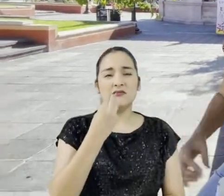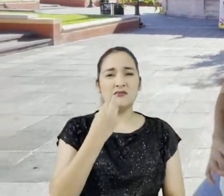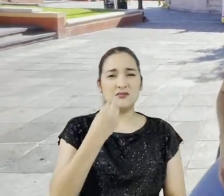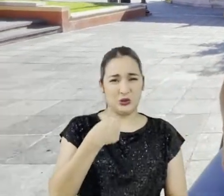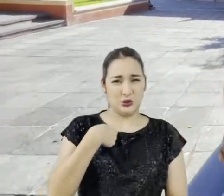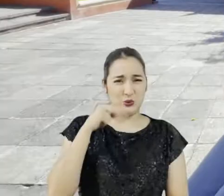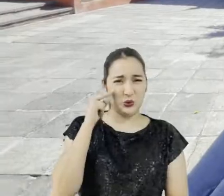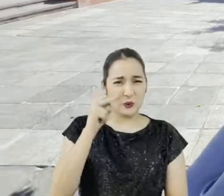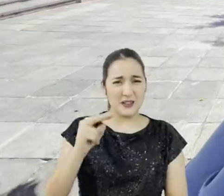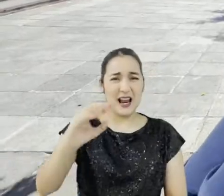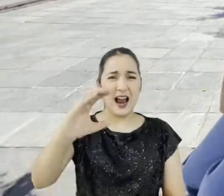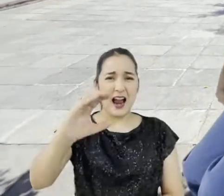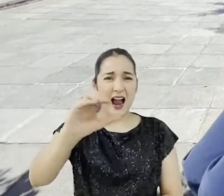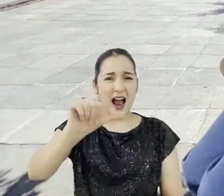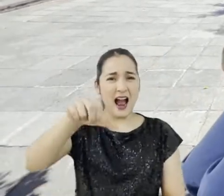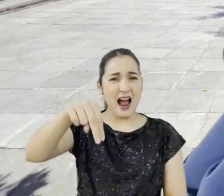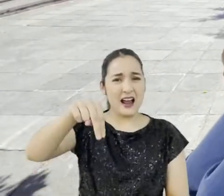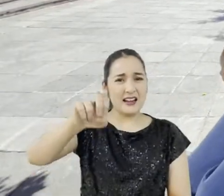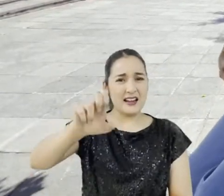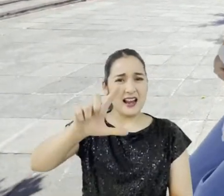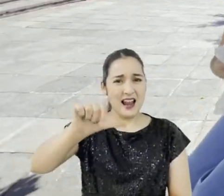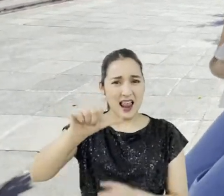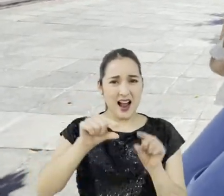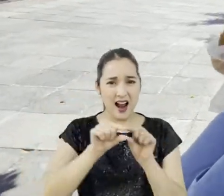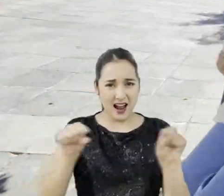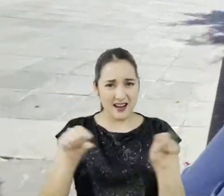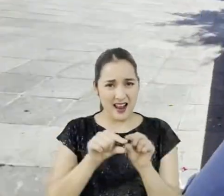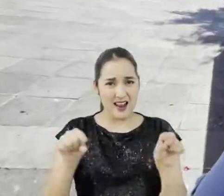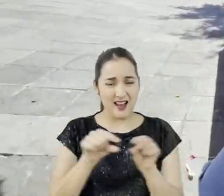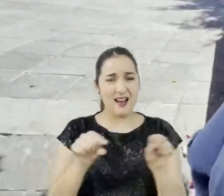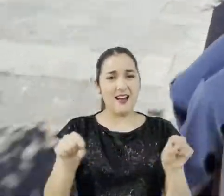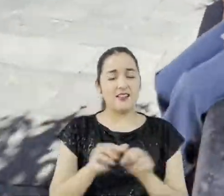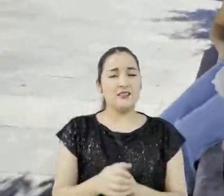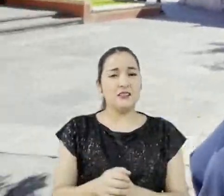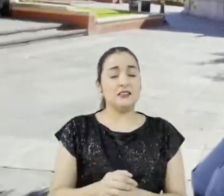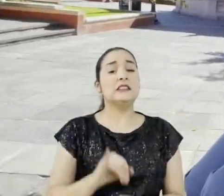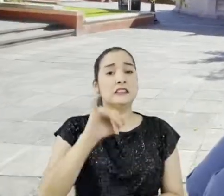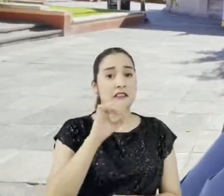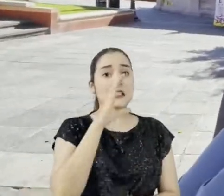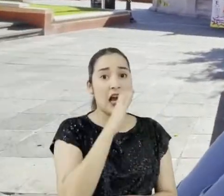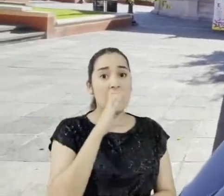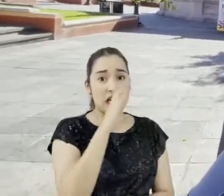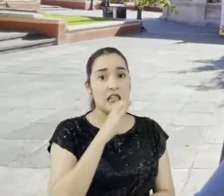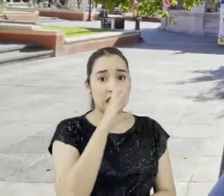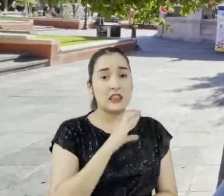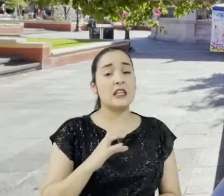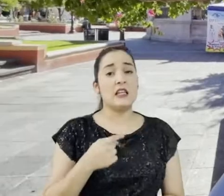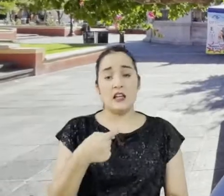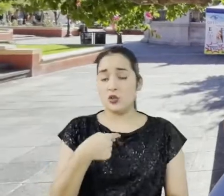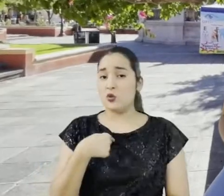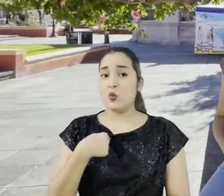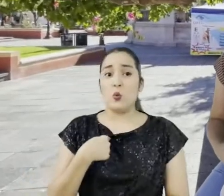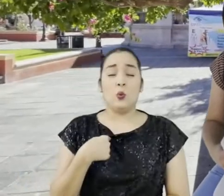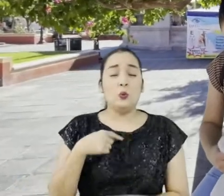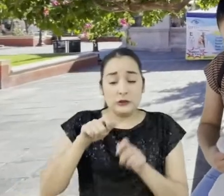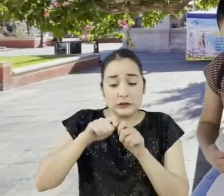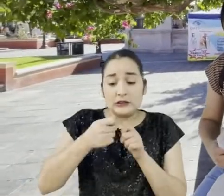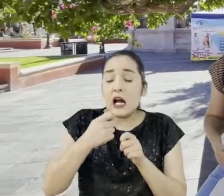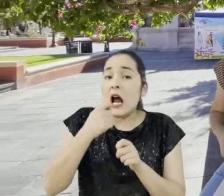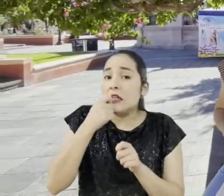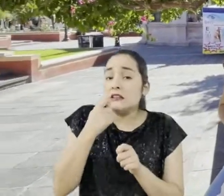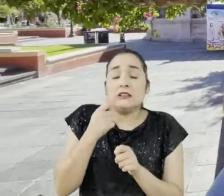pero... ¿Está caliente? Sí, está caliente. Yo por eso tomé una esquina nada